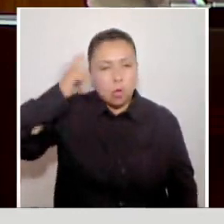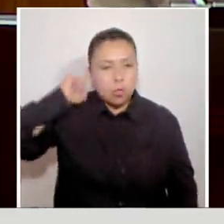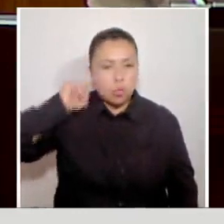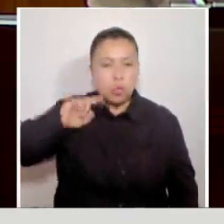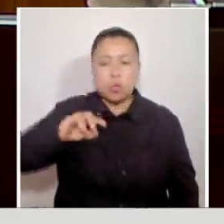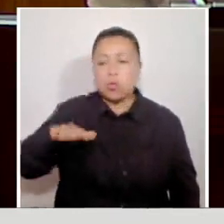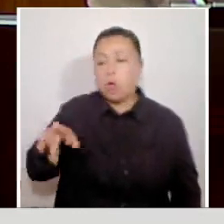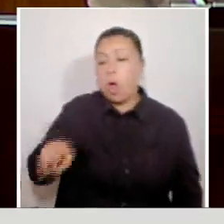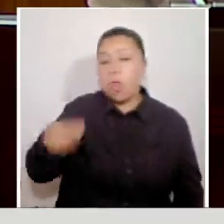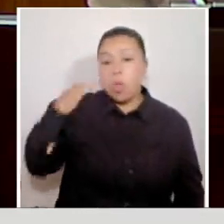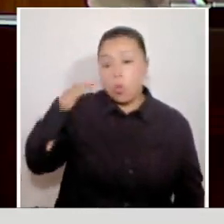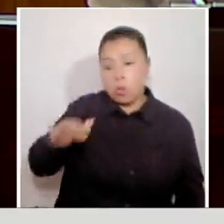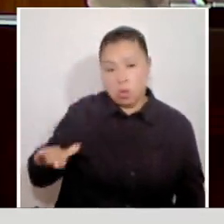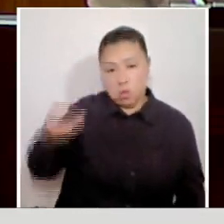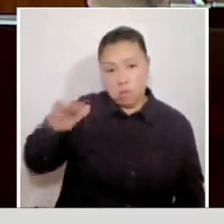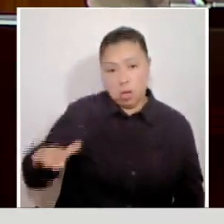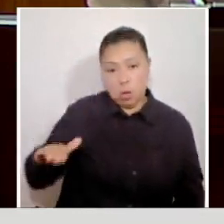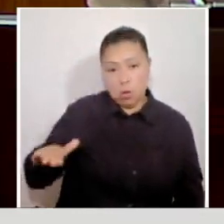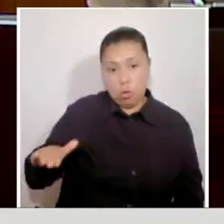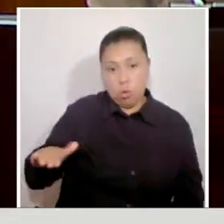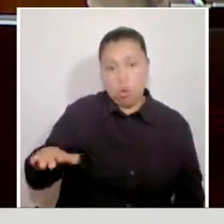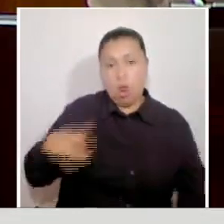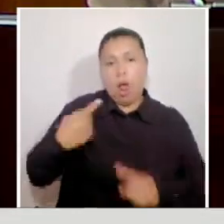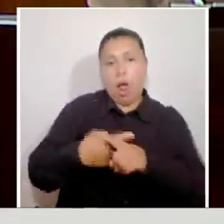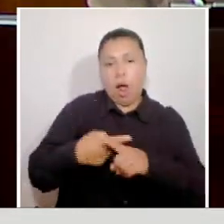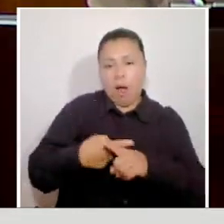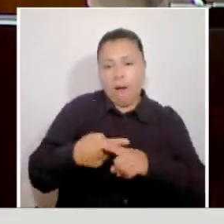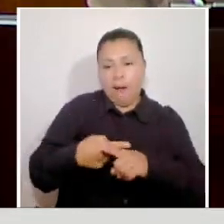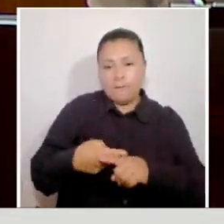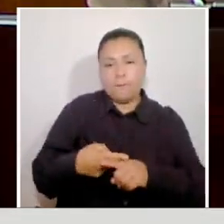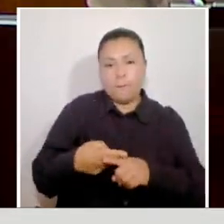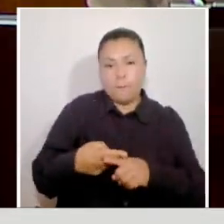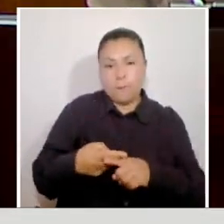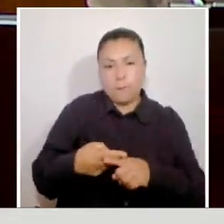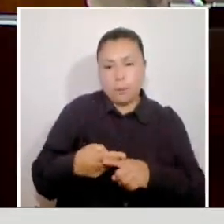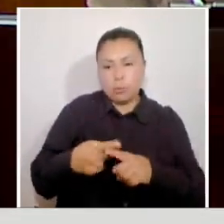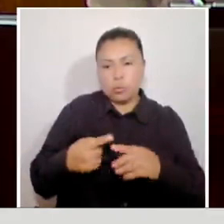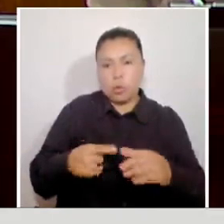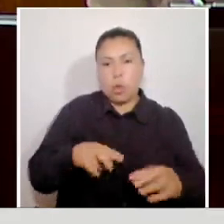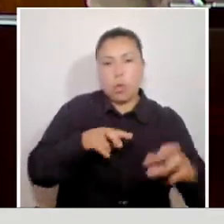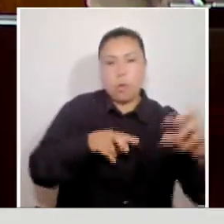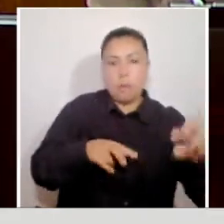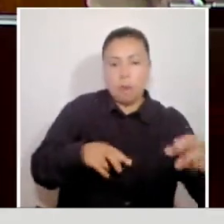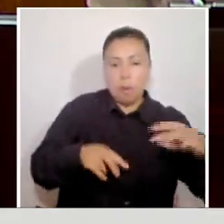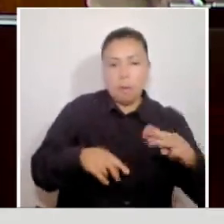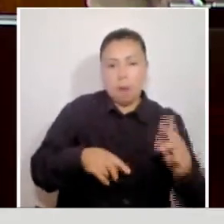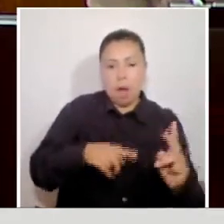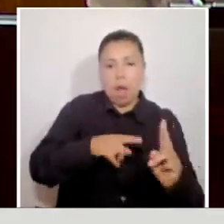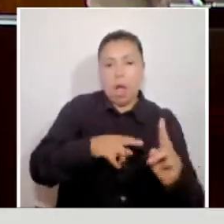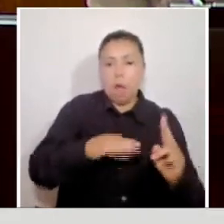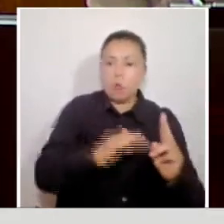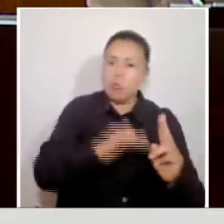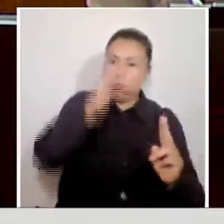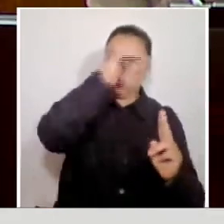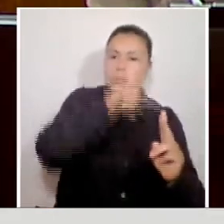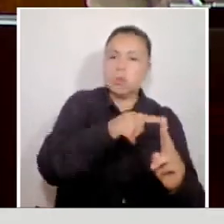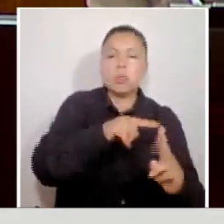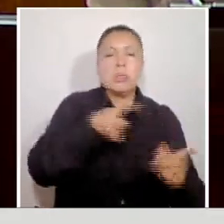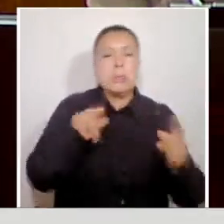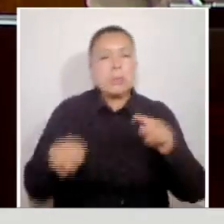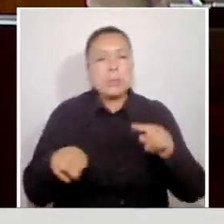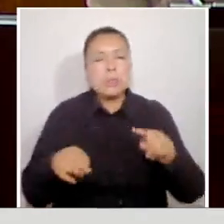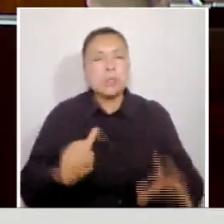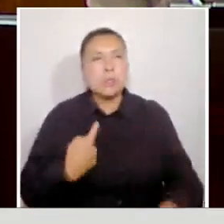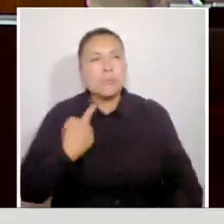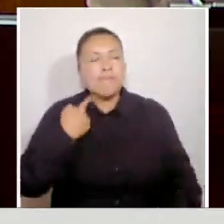menor abusando de una posición de superioridad Y de paso malinterpretando sus